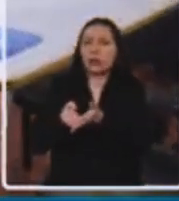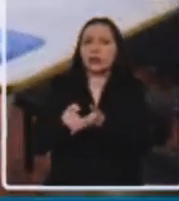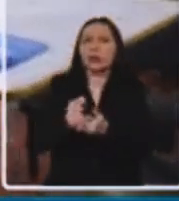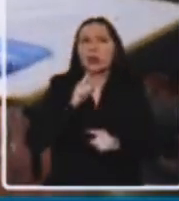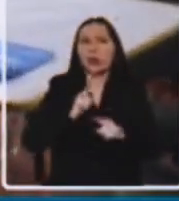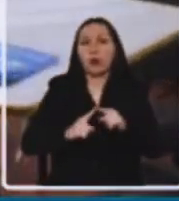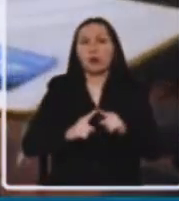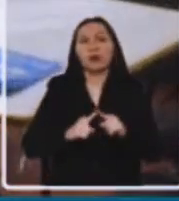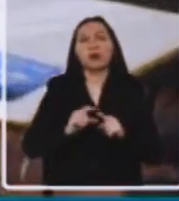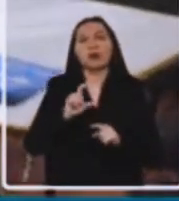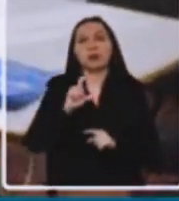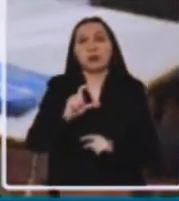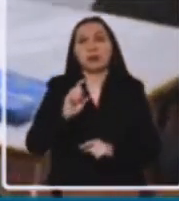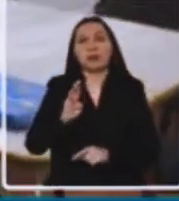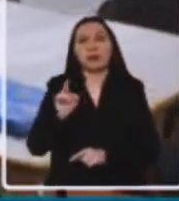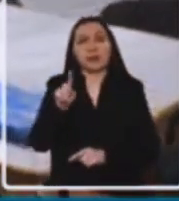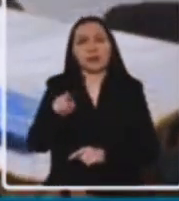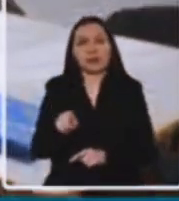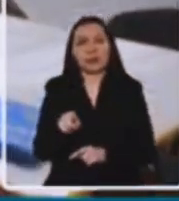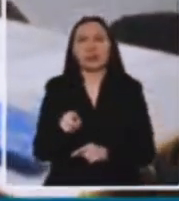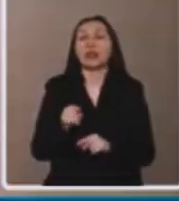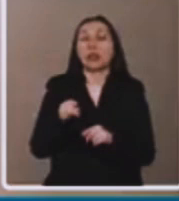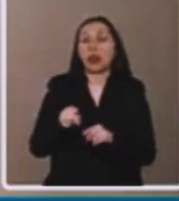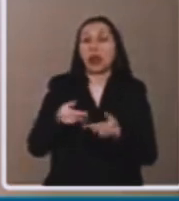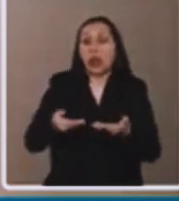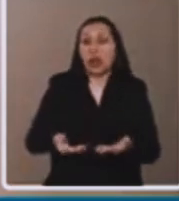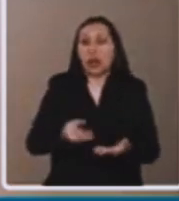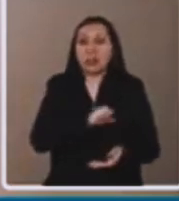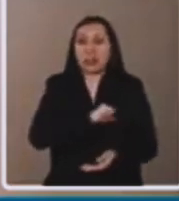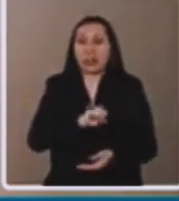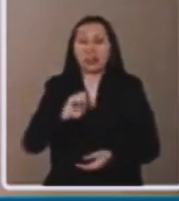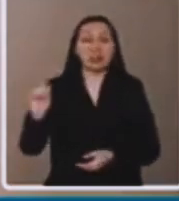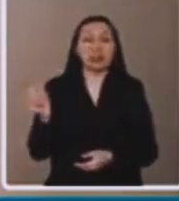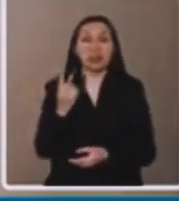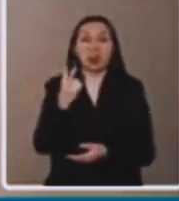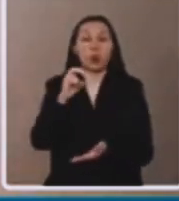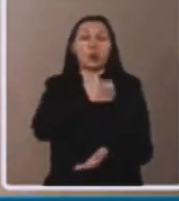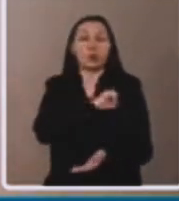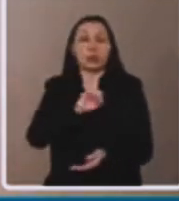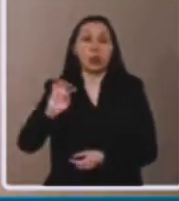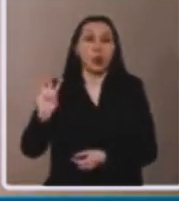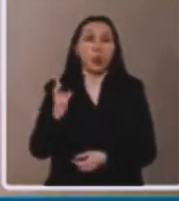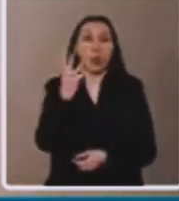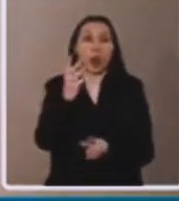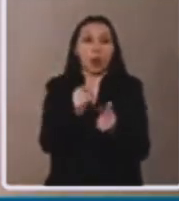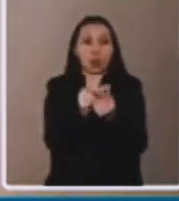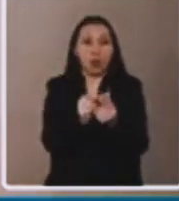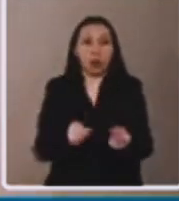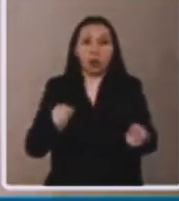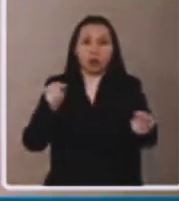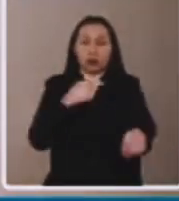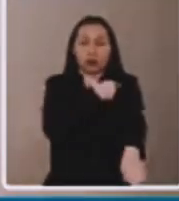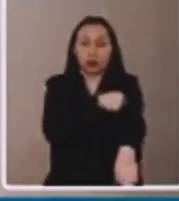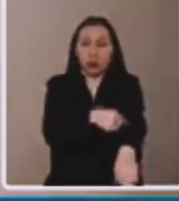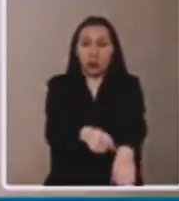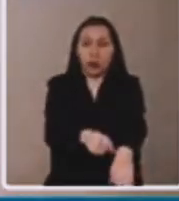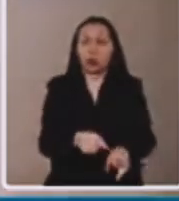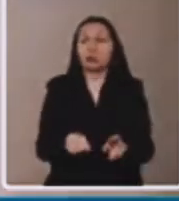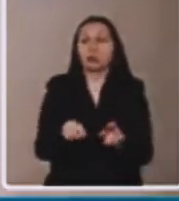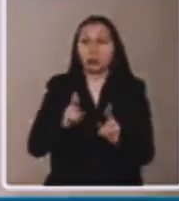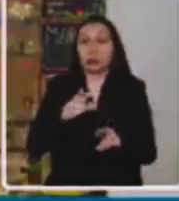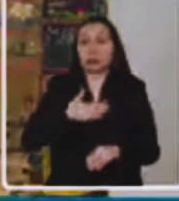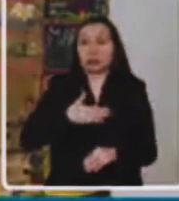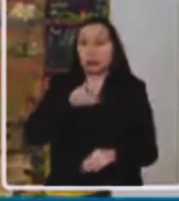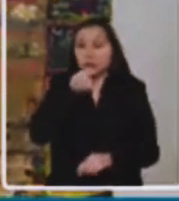como CBS, aquí en Santiago, siendo el segundo de Santiago y el cuarto a nivel nacional. Y